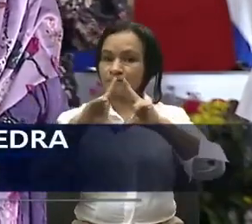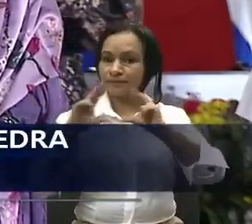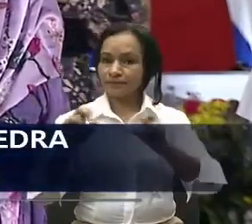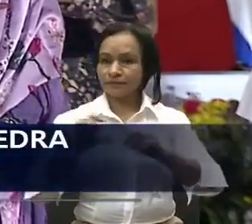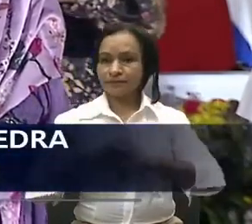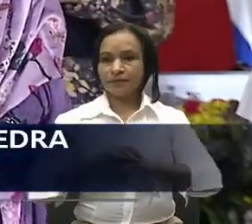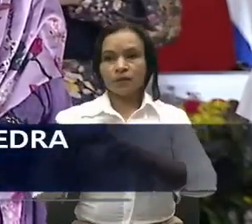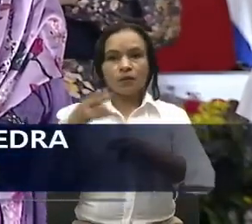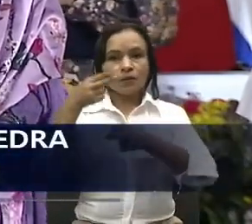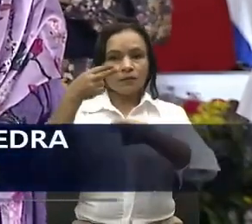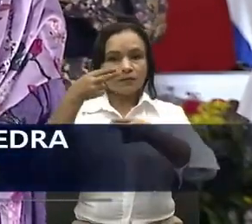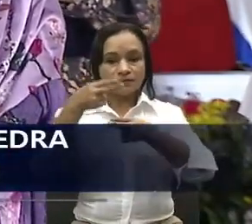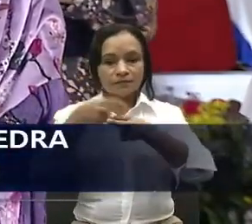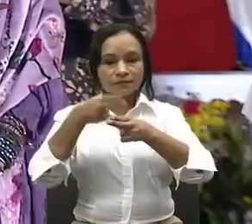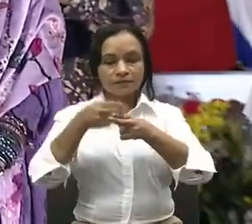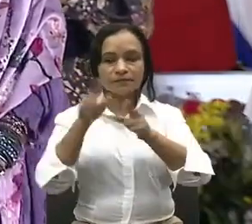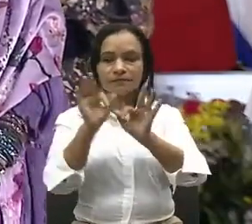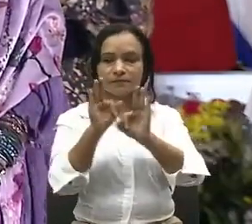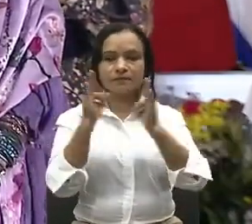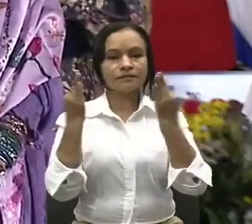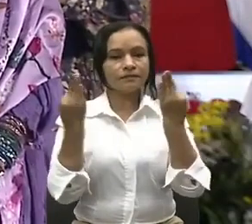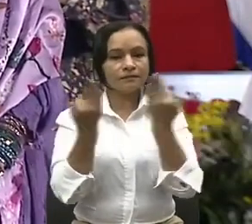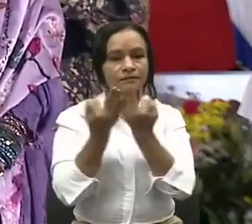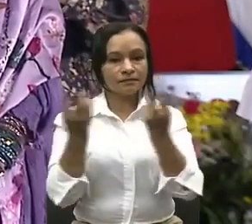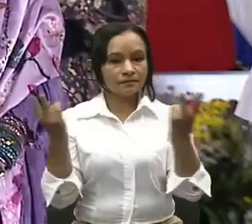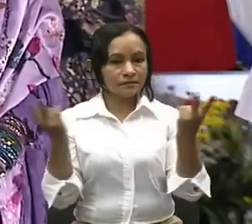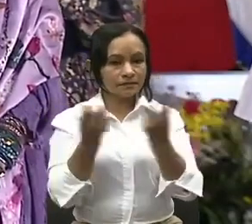en nombre de las familias nicaragüenses,